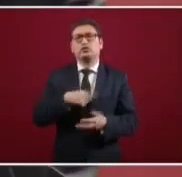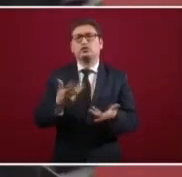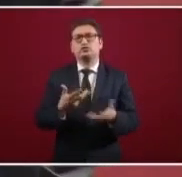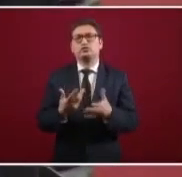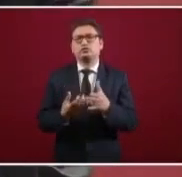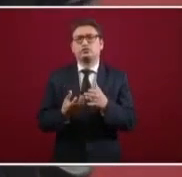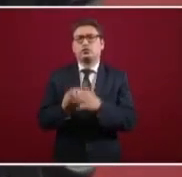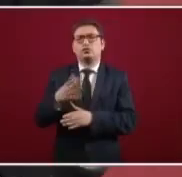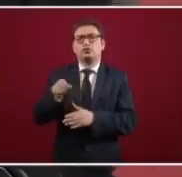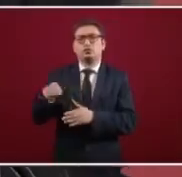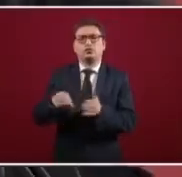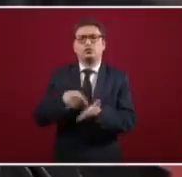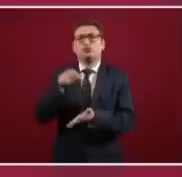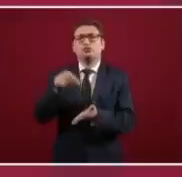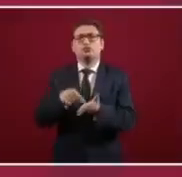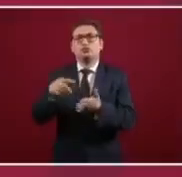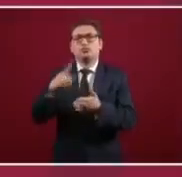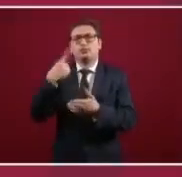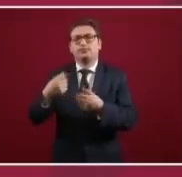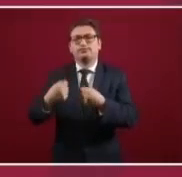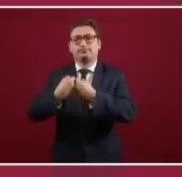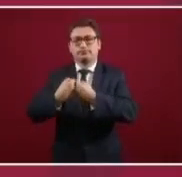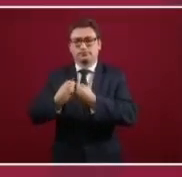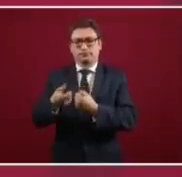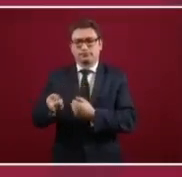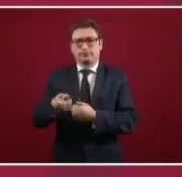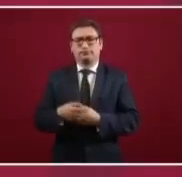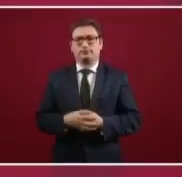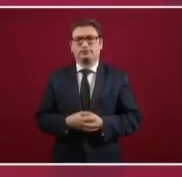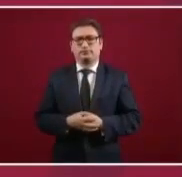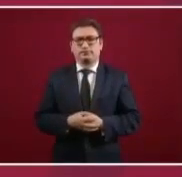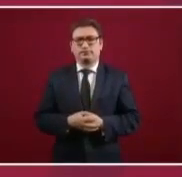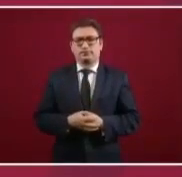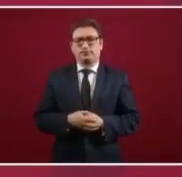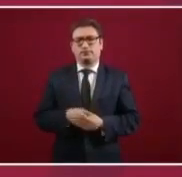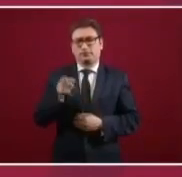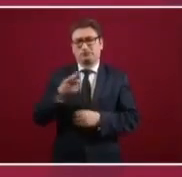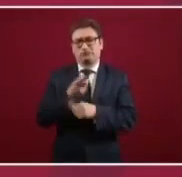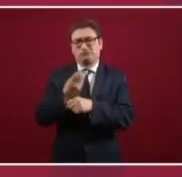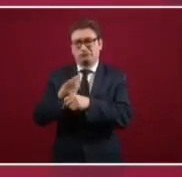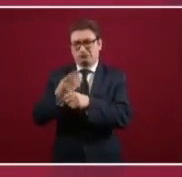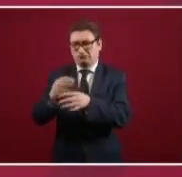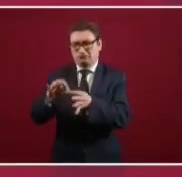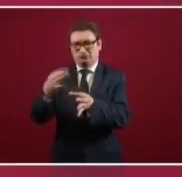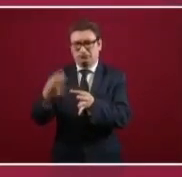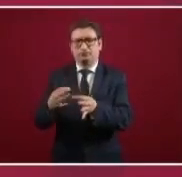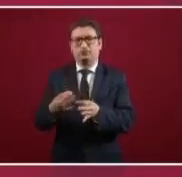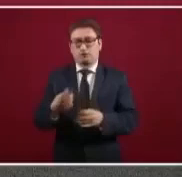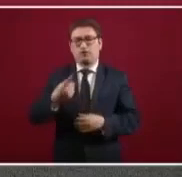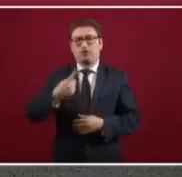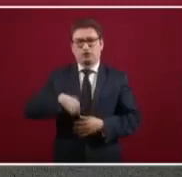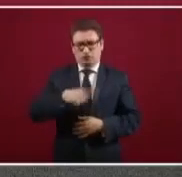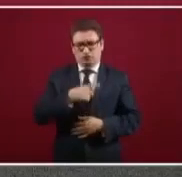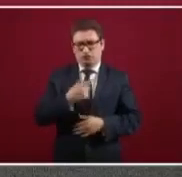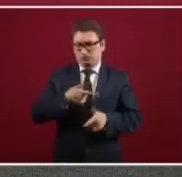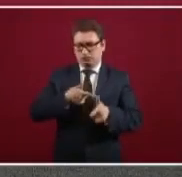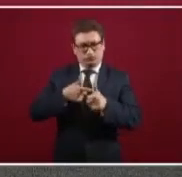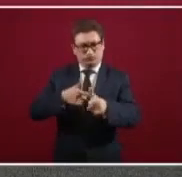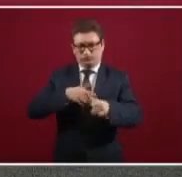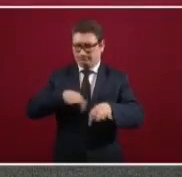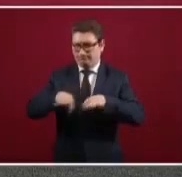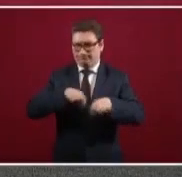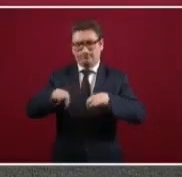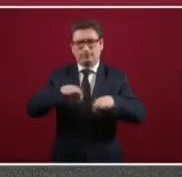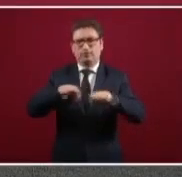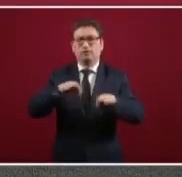el sitio fronterizo con esta obra estamos trabajando en eso